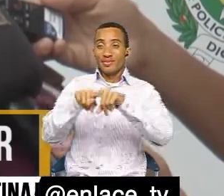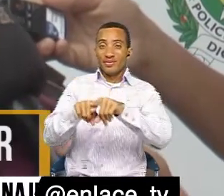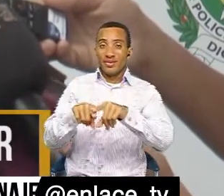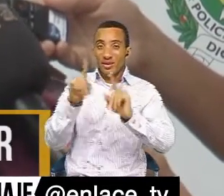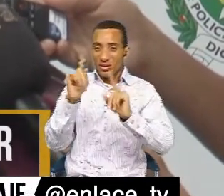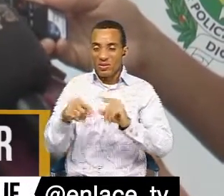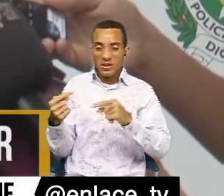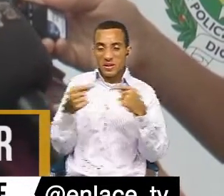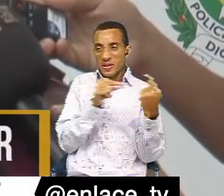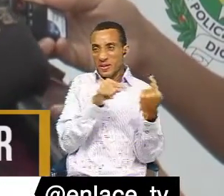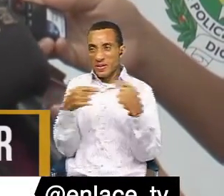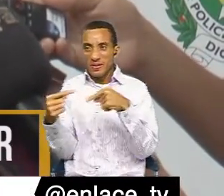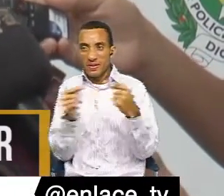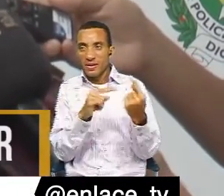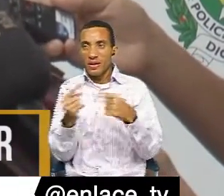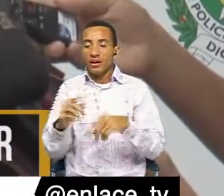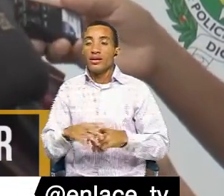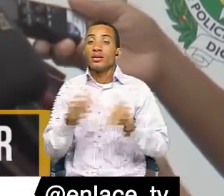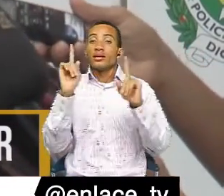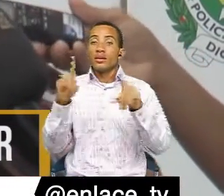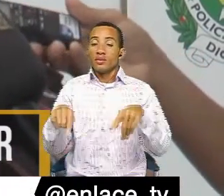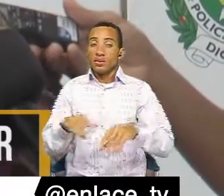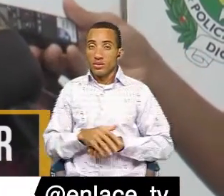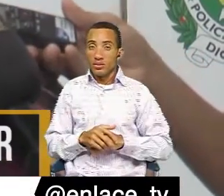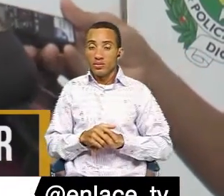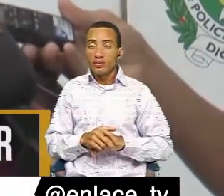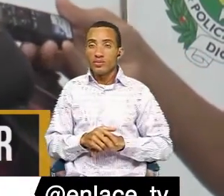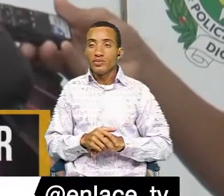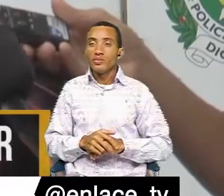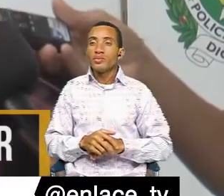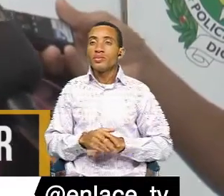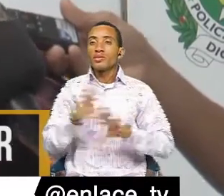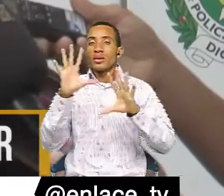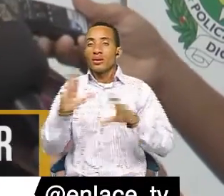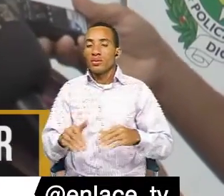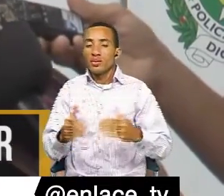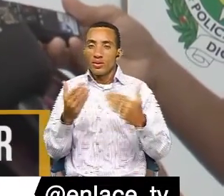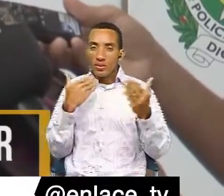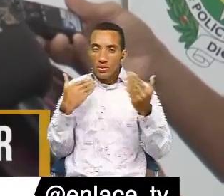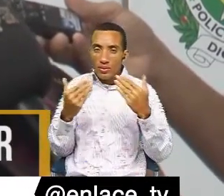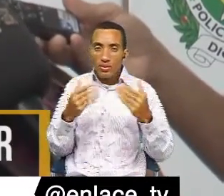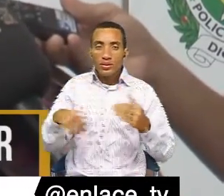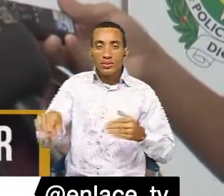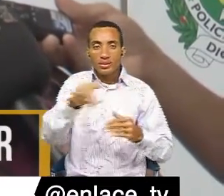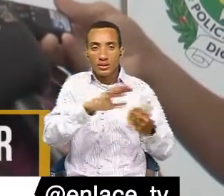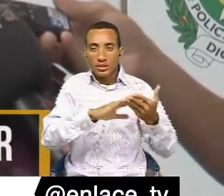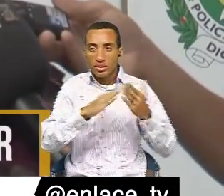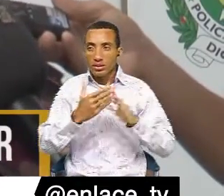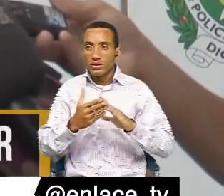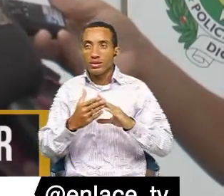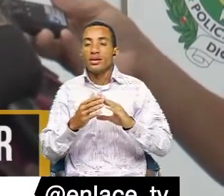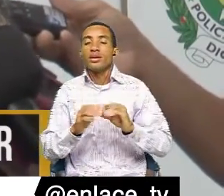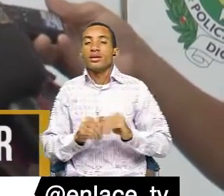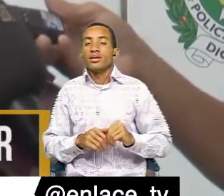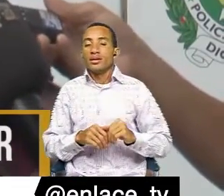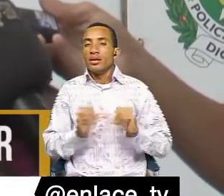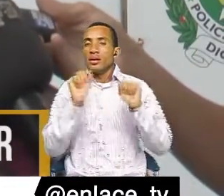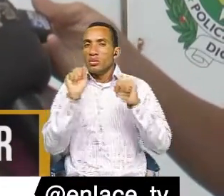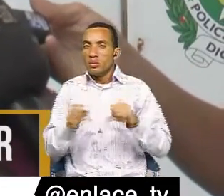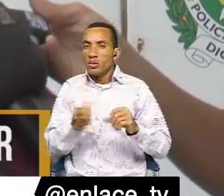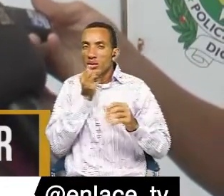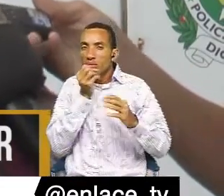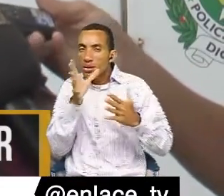también. Aquí lo que se ha logrado es un vínculo de confianza con la comunidad que ha permitido poner en